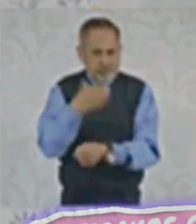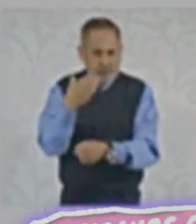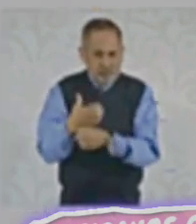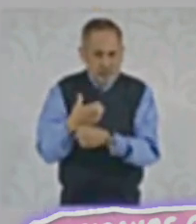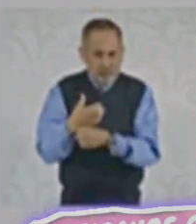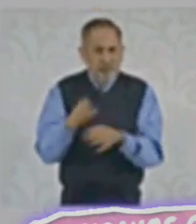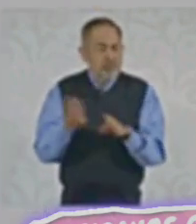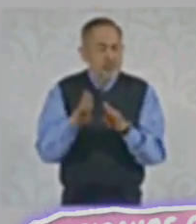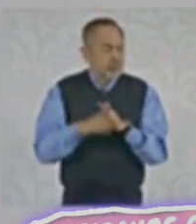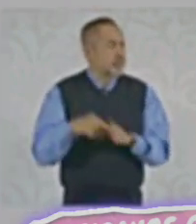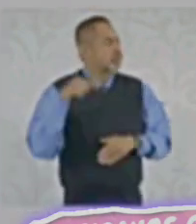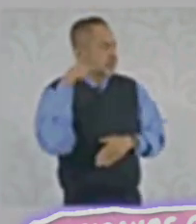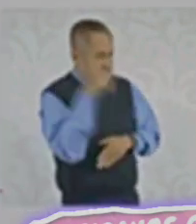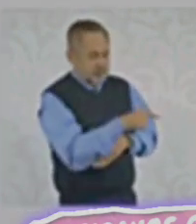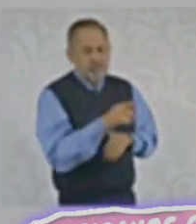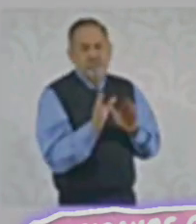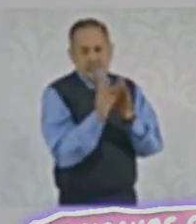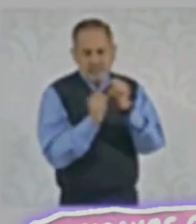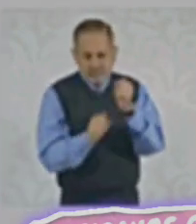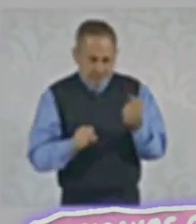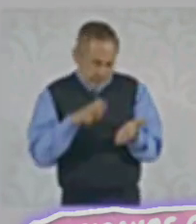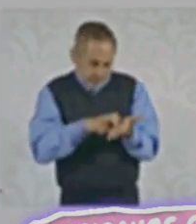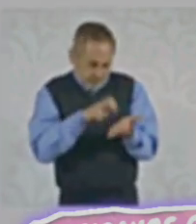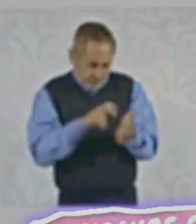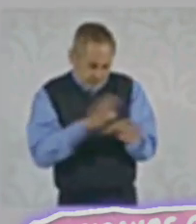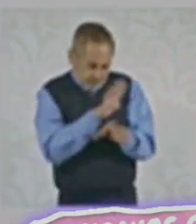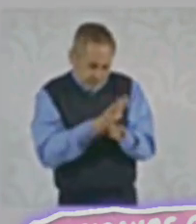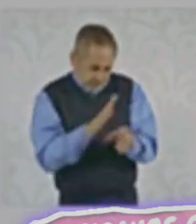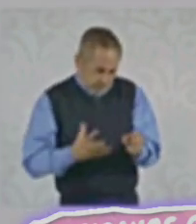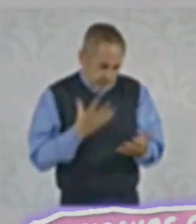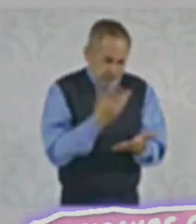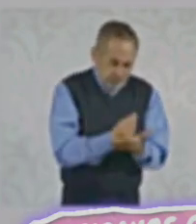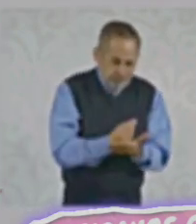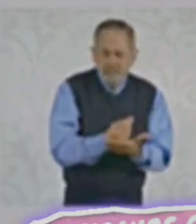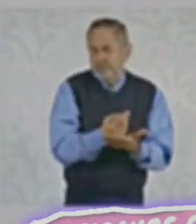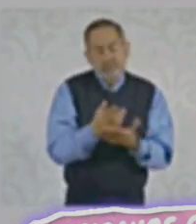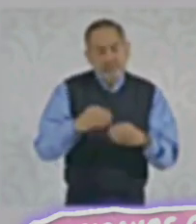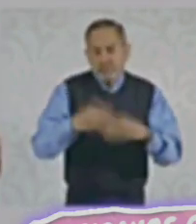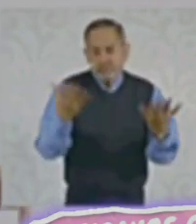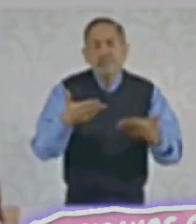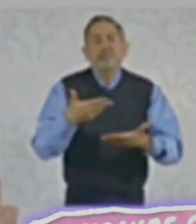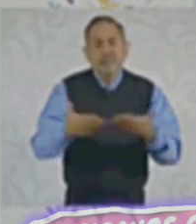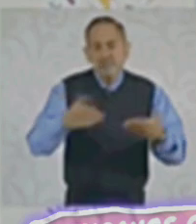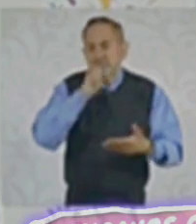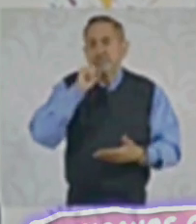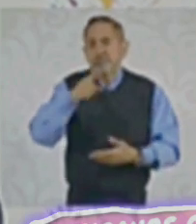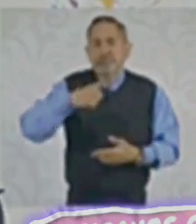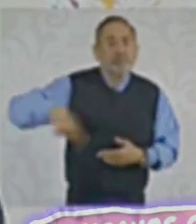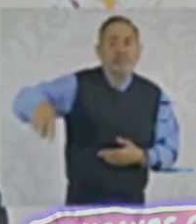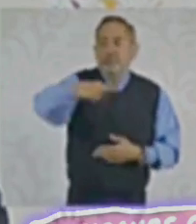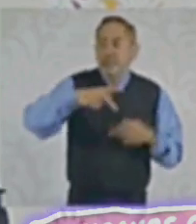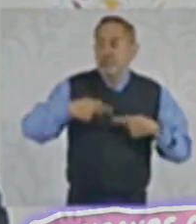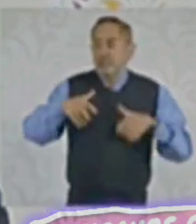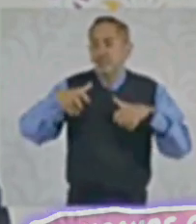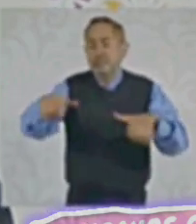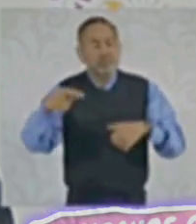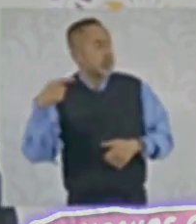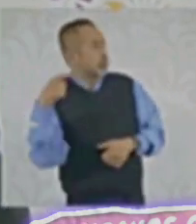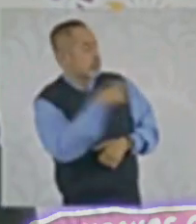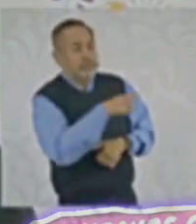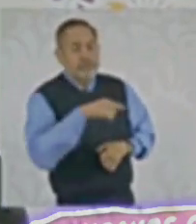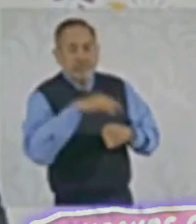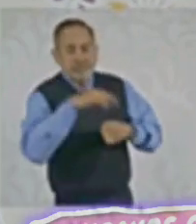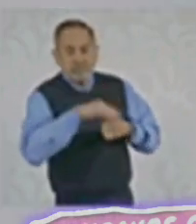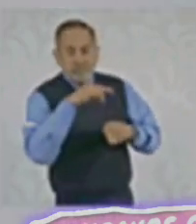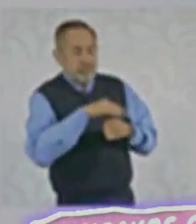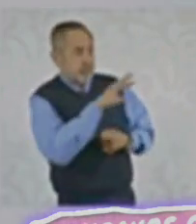reforma constitucional, en donde ahora el Poder Judicial también va a ser electo por el pueblo. Por